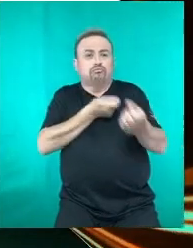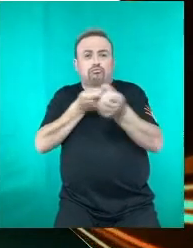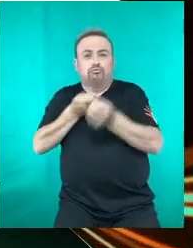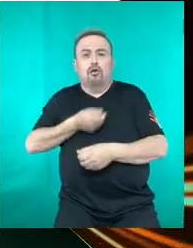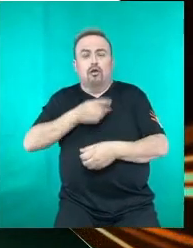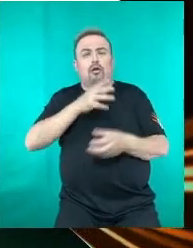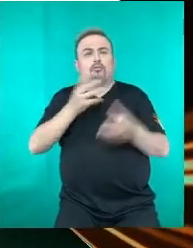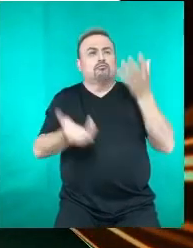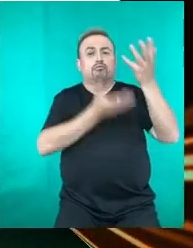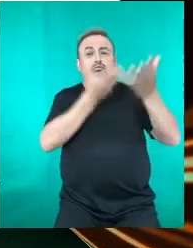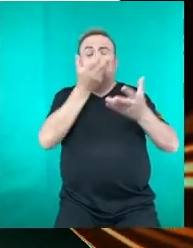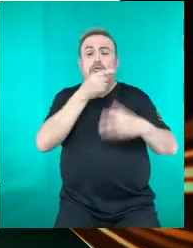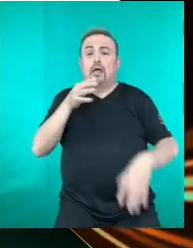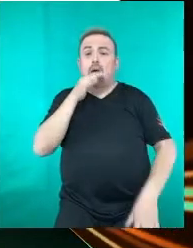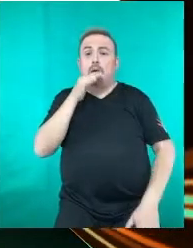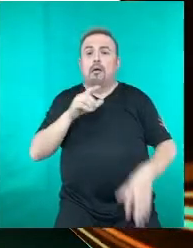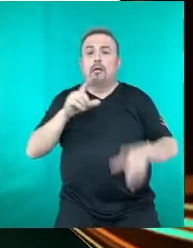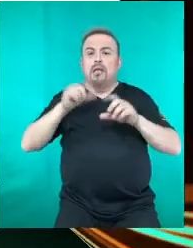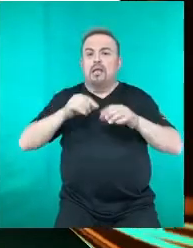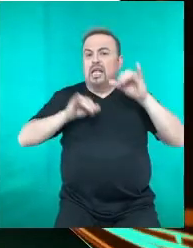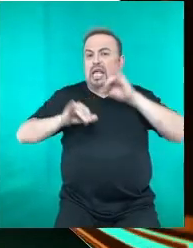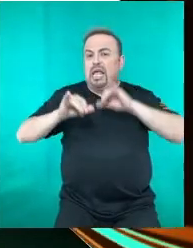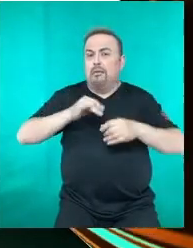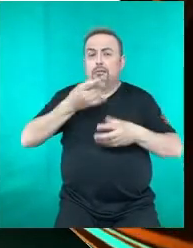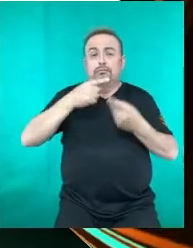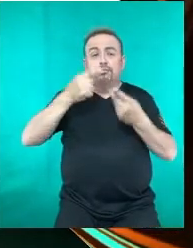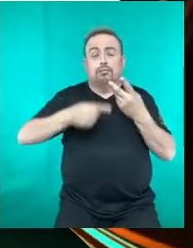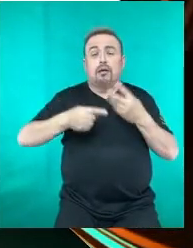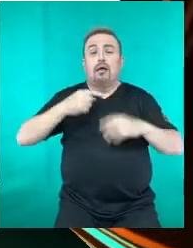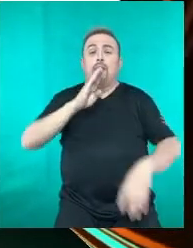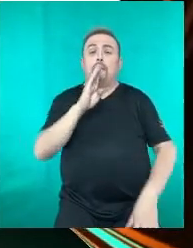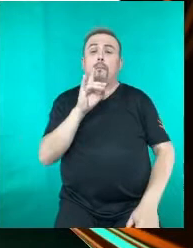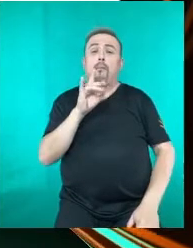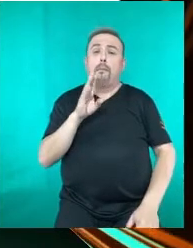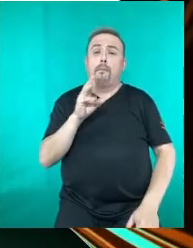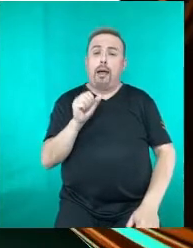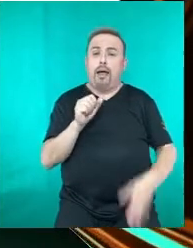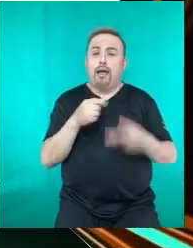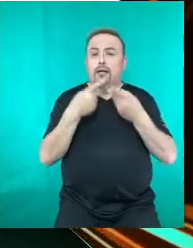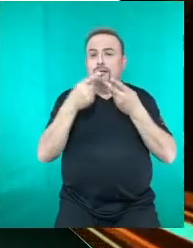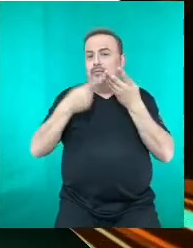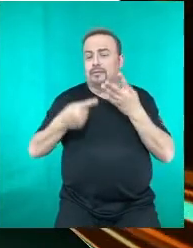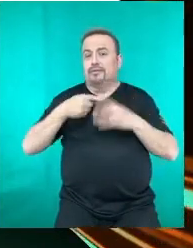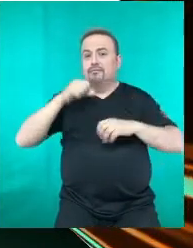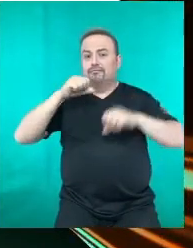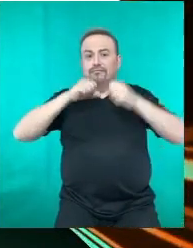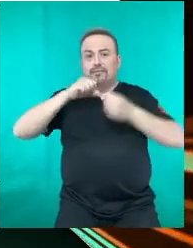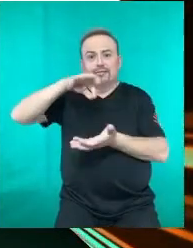y las dosificaciones de químicos. Hay mucha variedad de bombas en una planta desaladora.